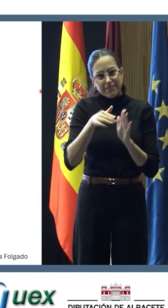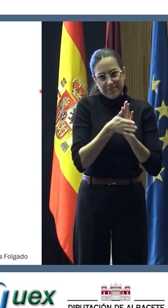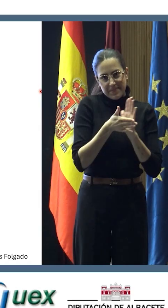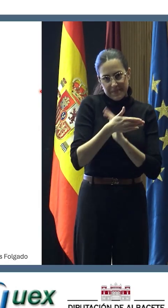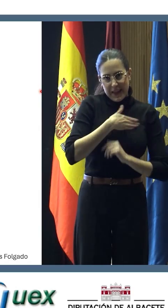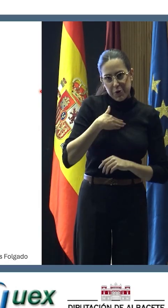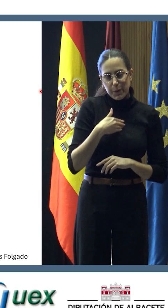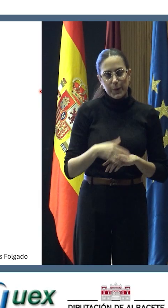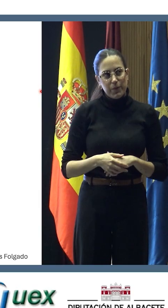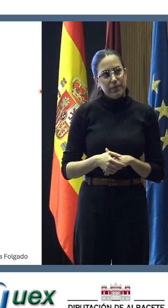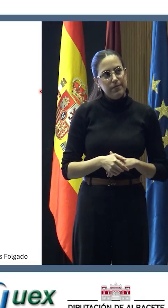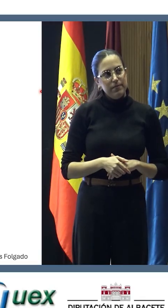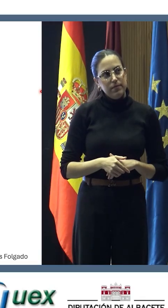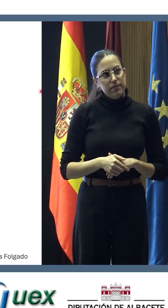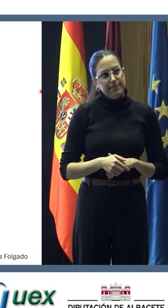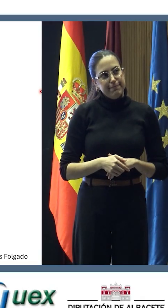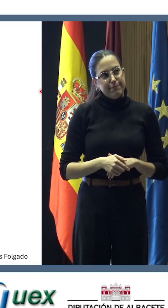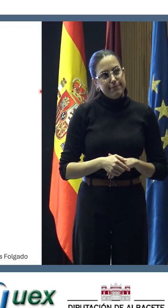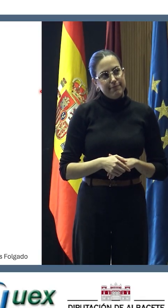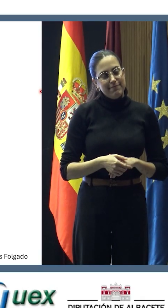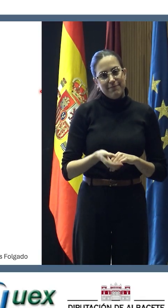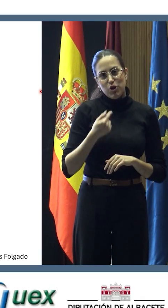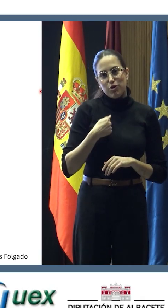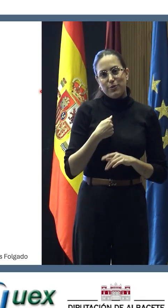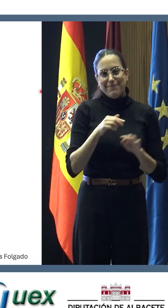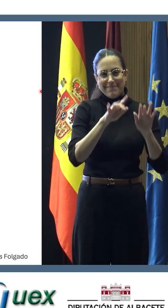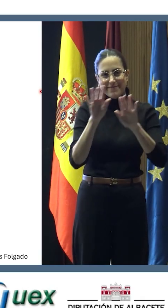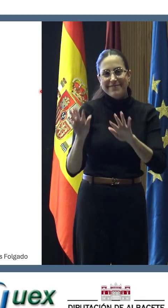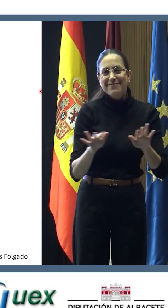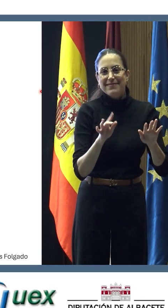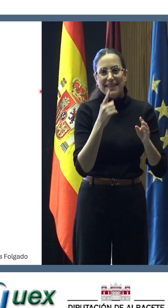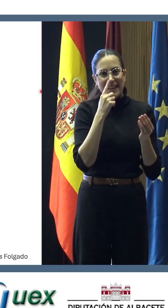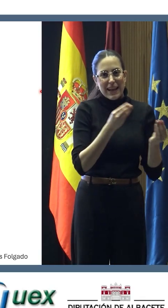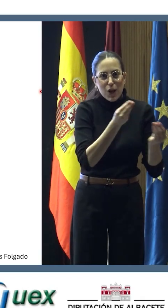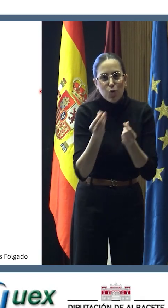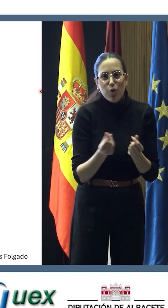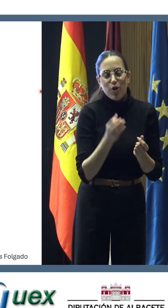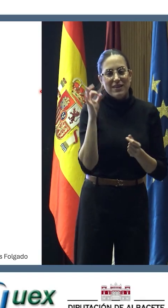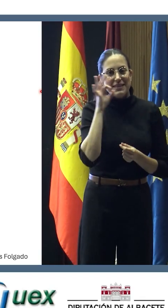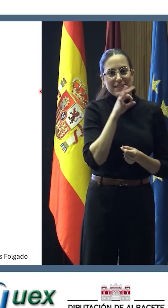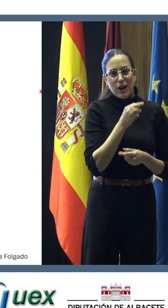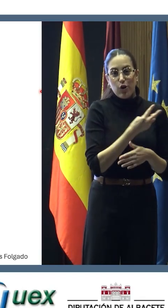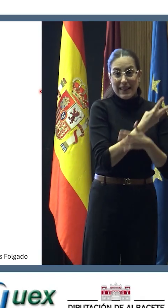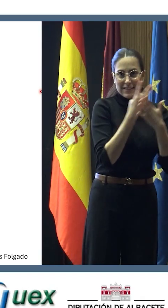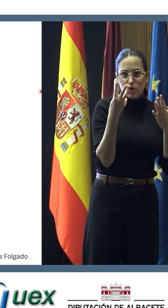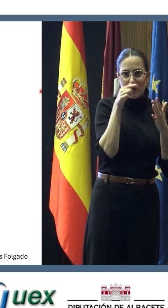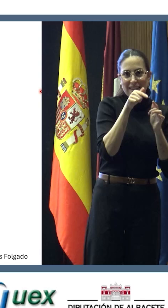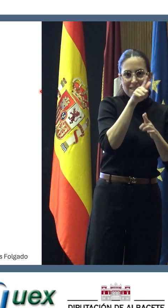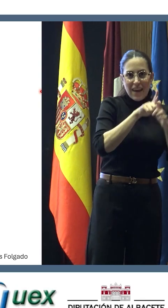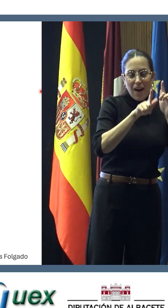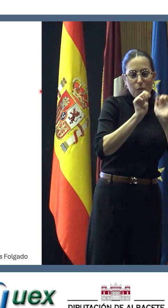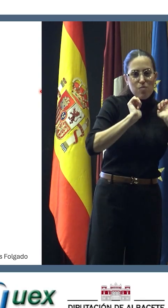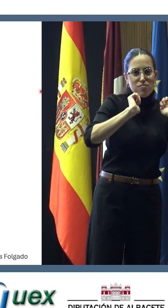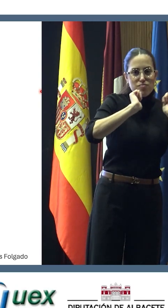que os invito a viajar desde la intuición del desde el siglo XVIII hasta